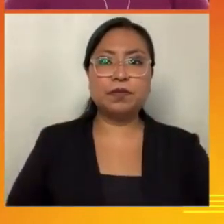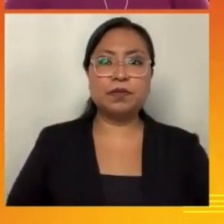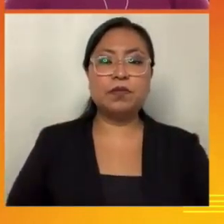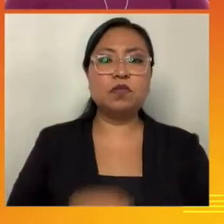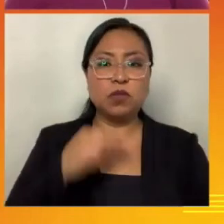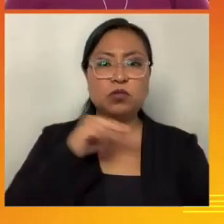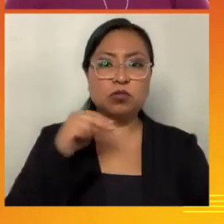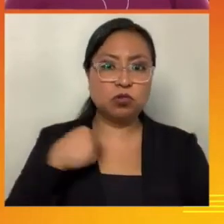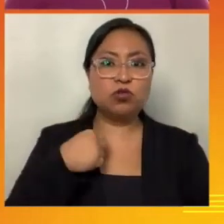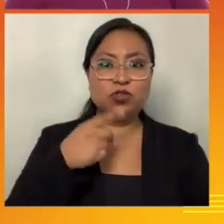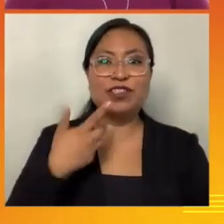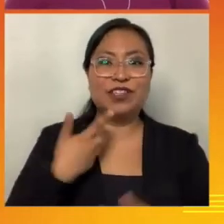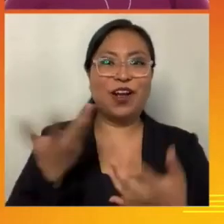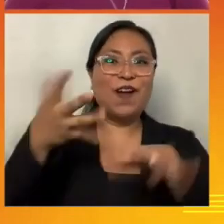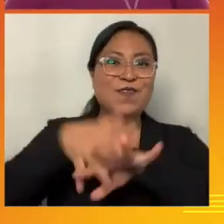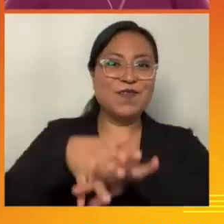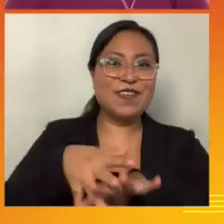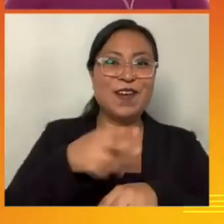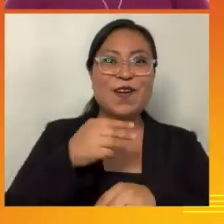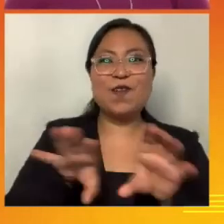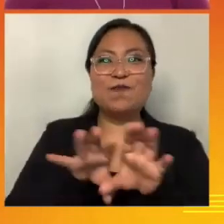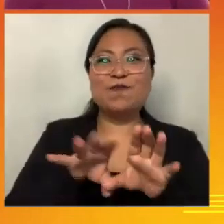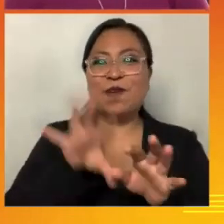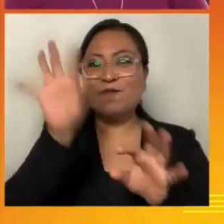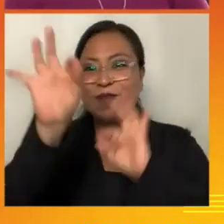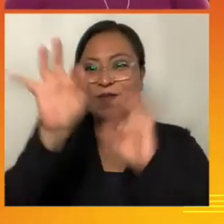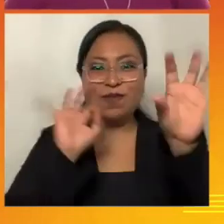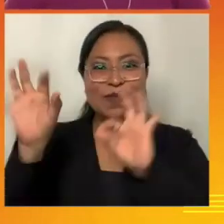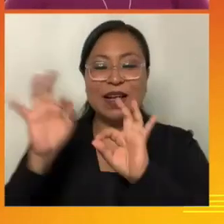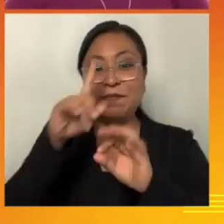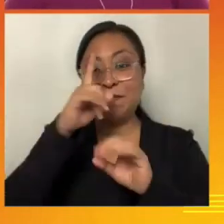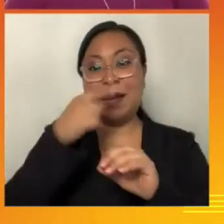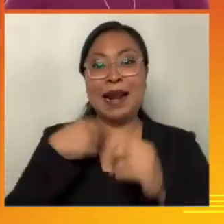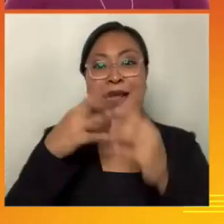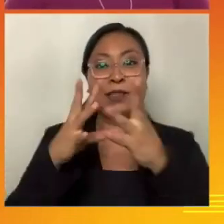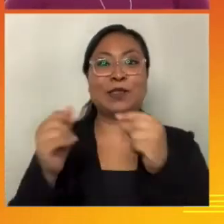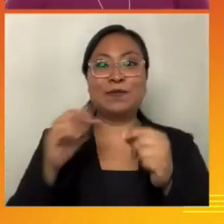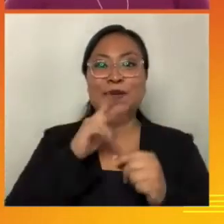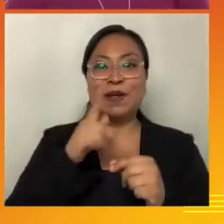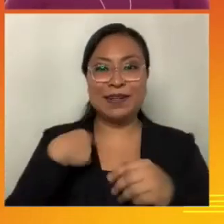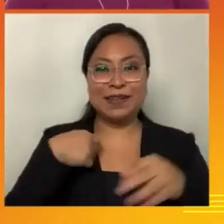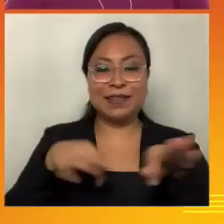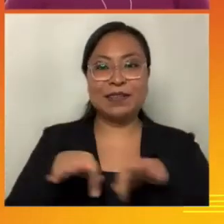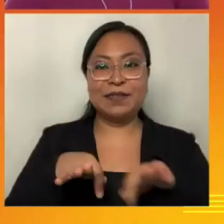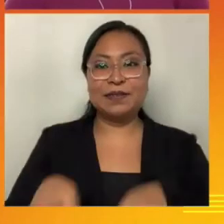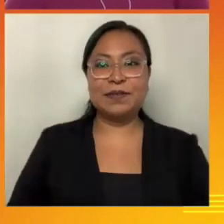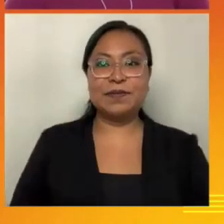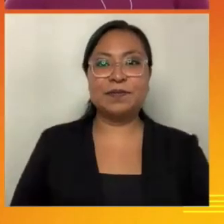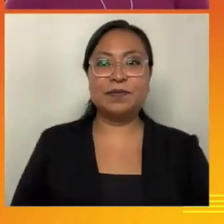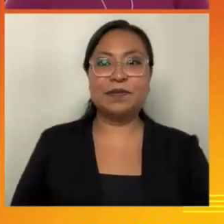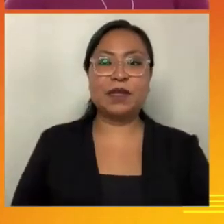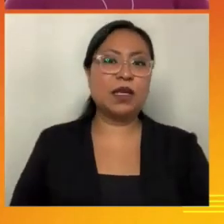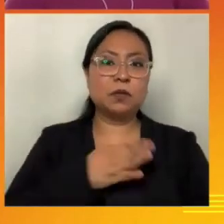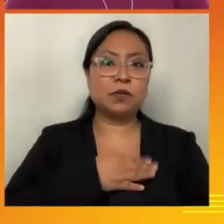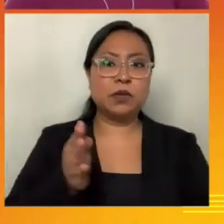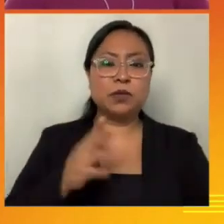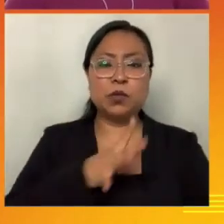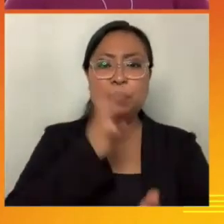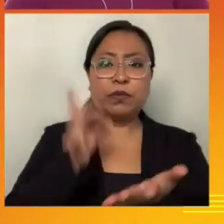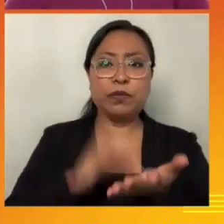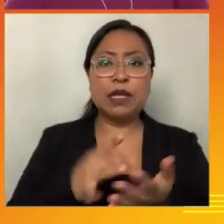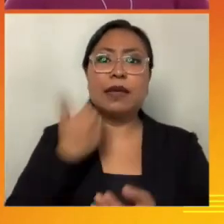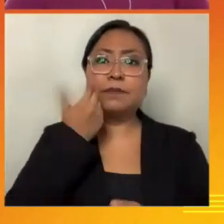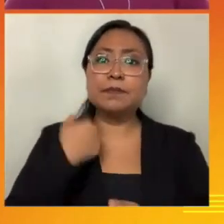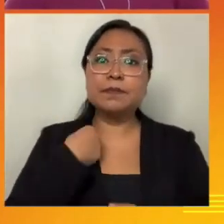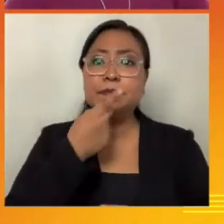¿no? Combinar las diferentes soluciones para pues mejorar nuestra productividad. Y bueno, nada más les menciono que